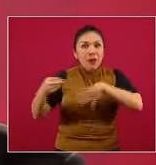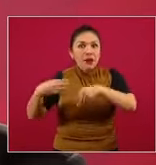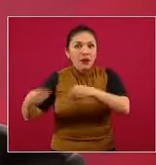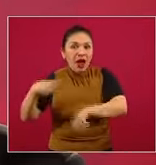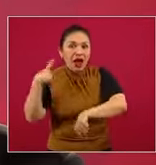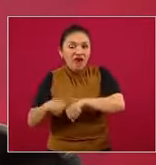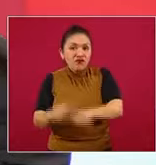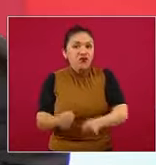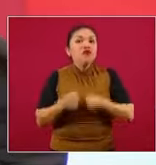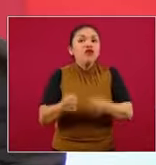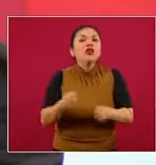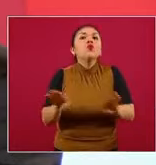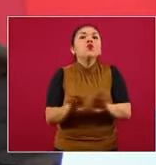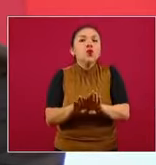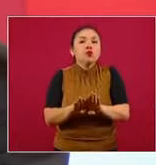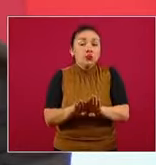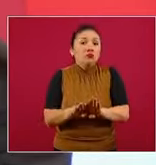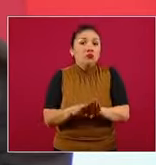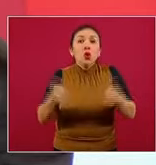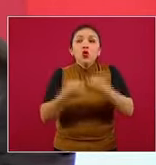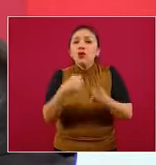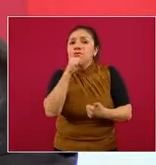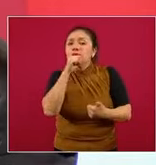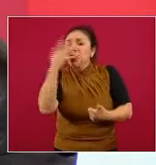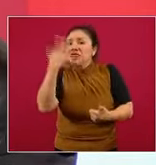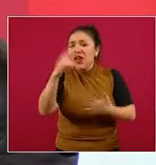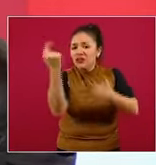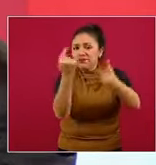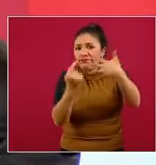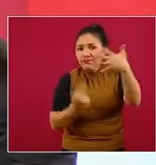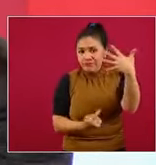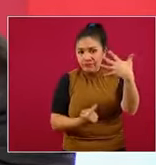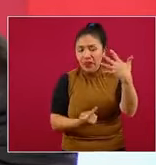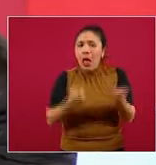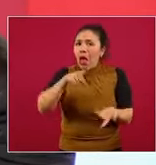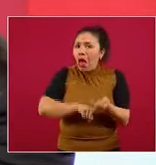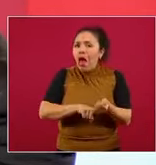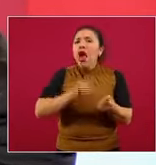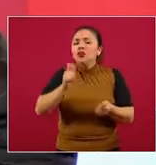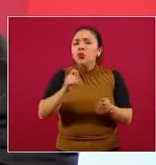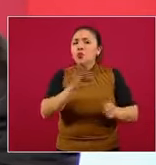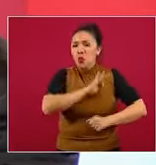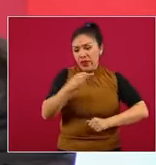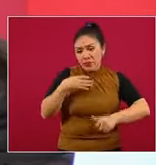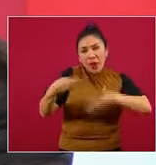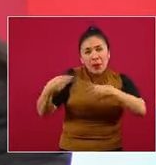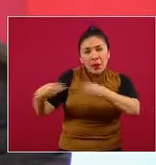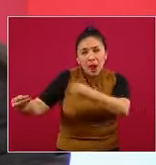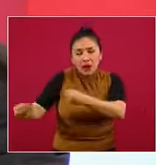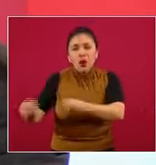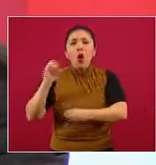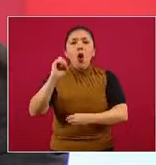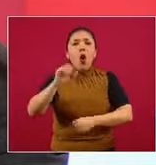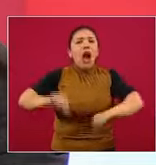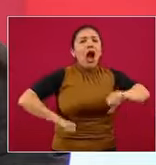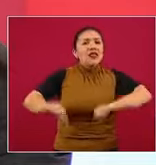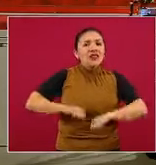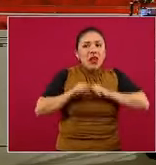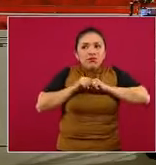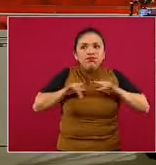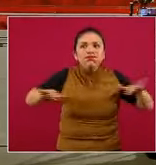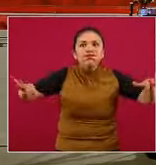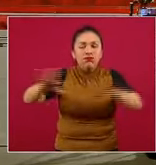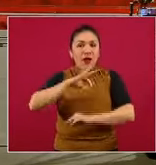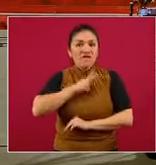la intensidad de la actividad epidémica con 10 indicadores que hablan de la transmisión, de la actividad de propagación